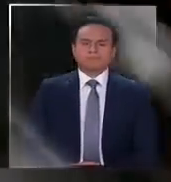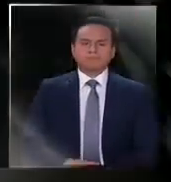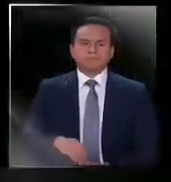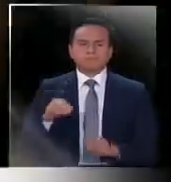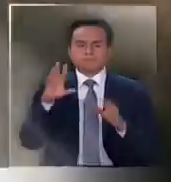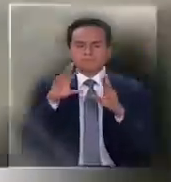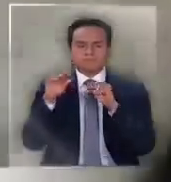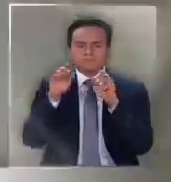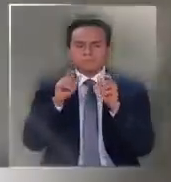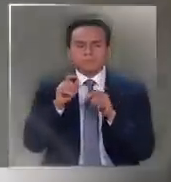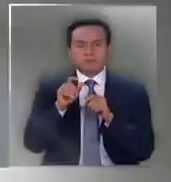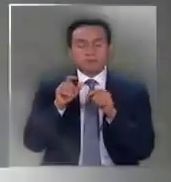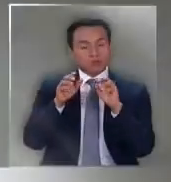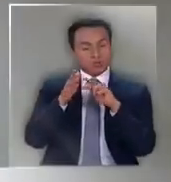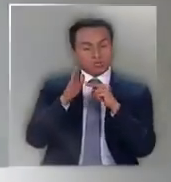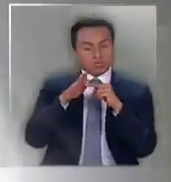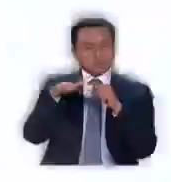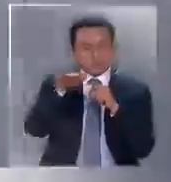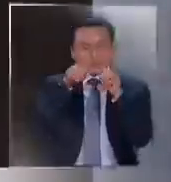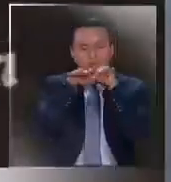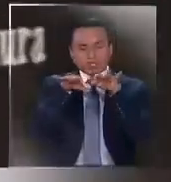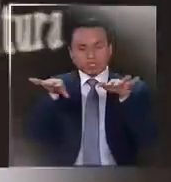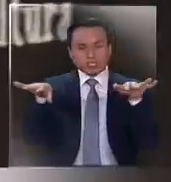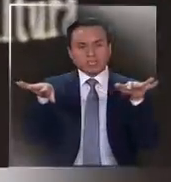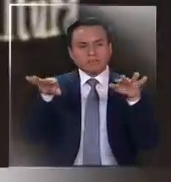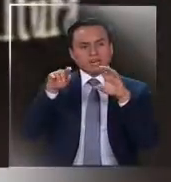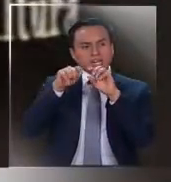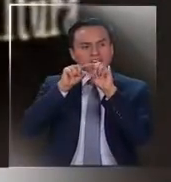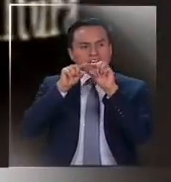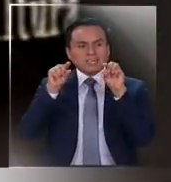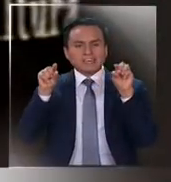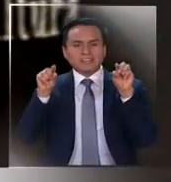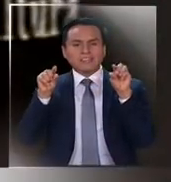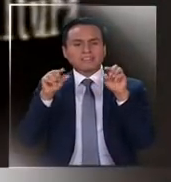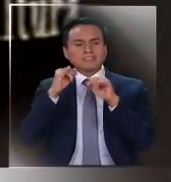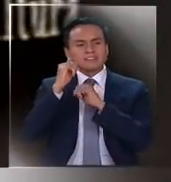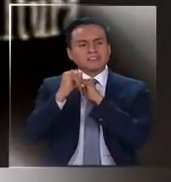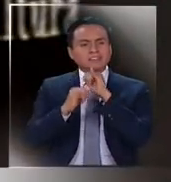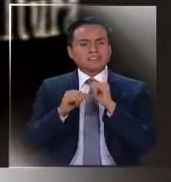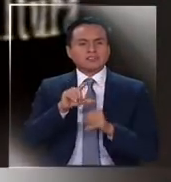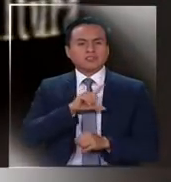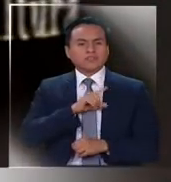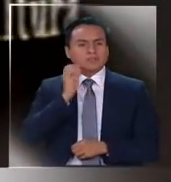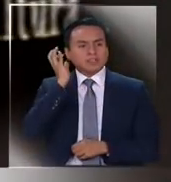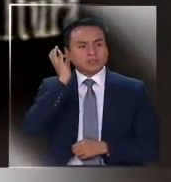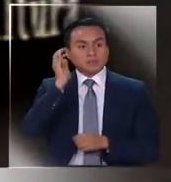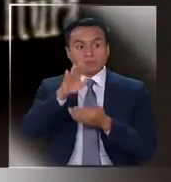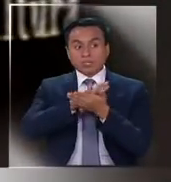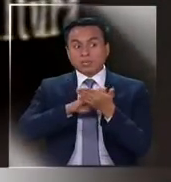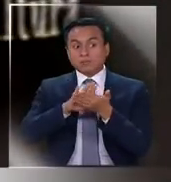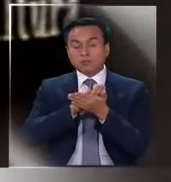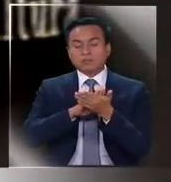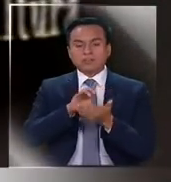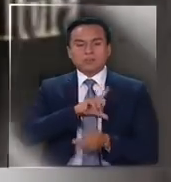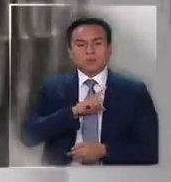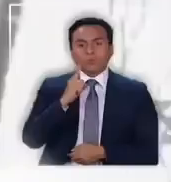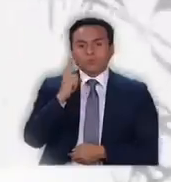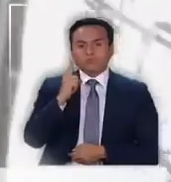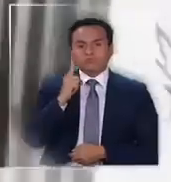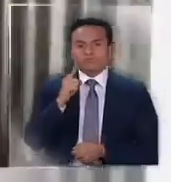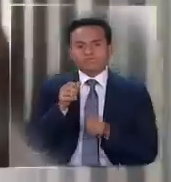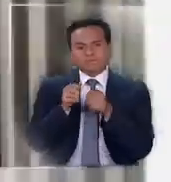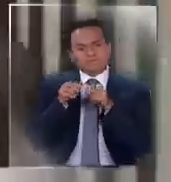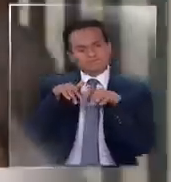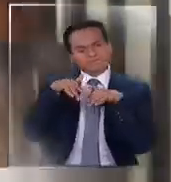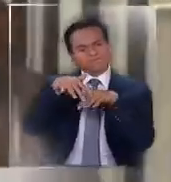Fue la gota que rebasó el vaso tras difundirse esta imagen en redes sociales. Alumnas de liceos femeninos, como por ejemplo el Liceo 1, llegaron en